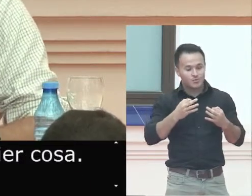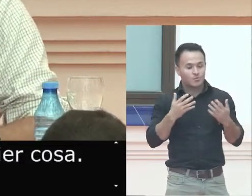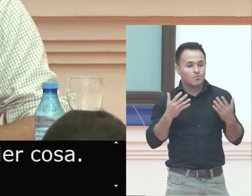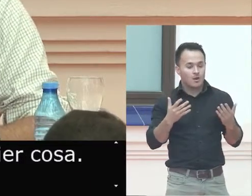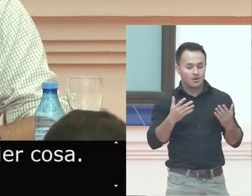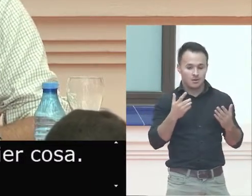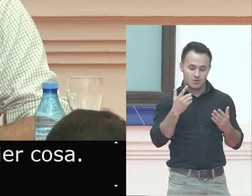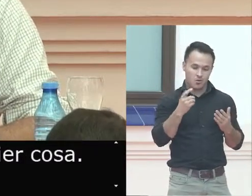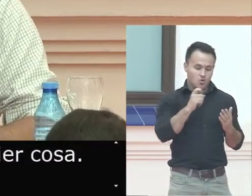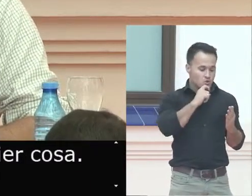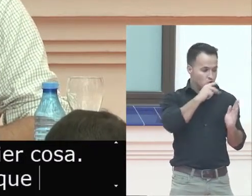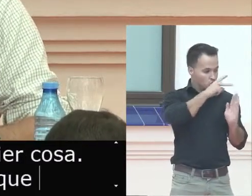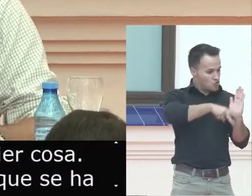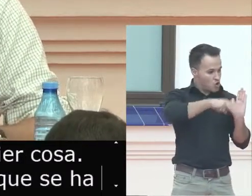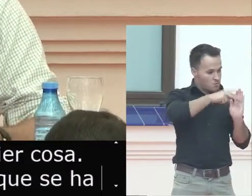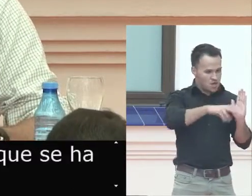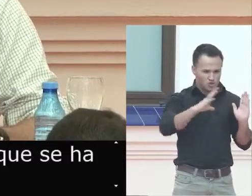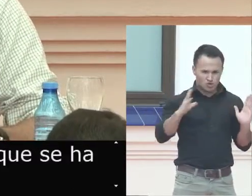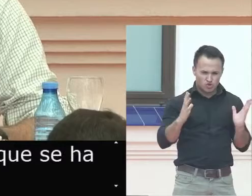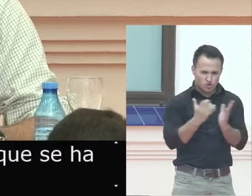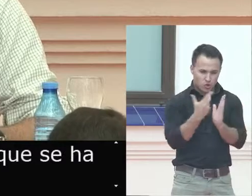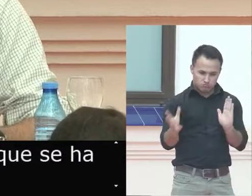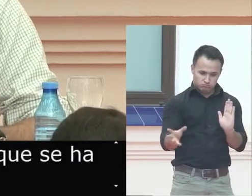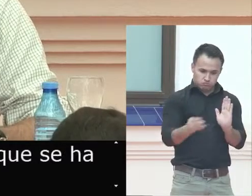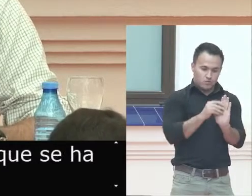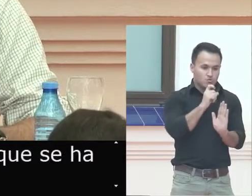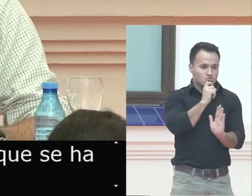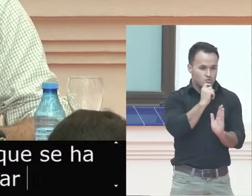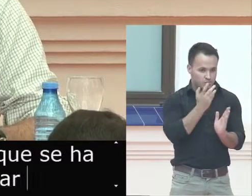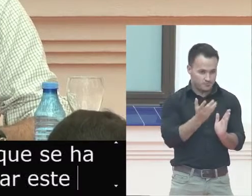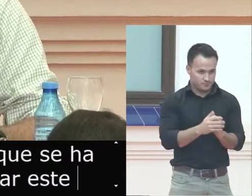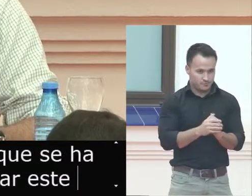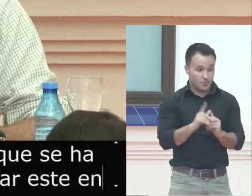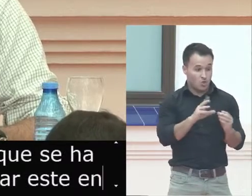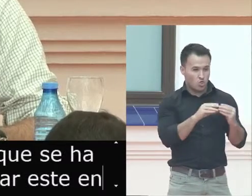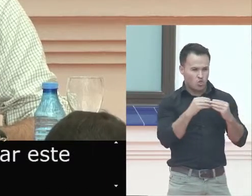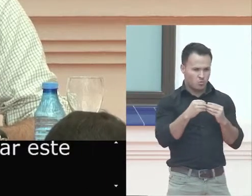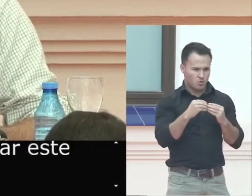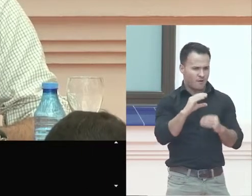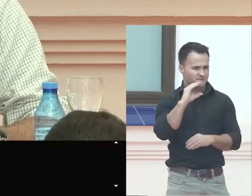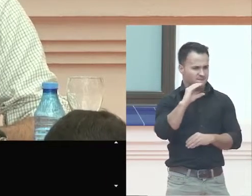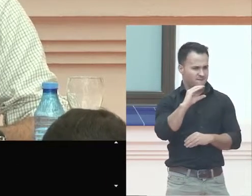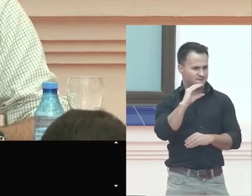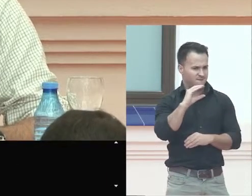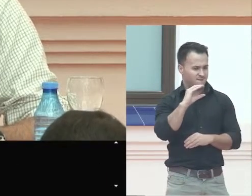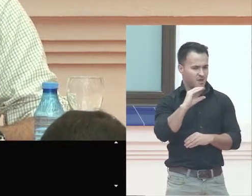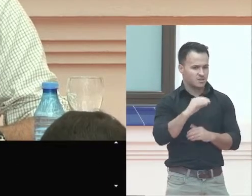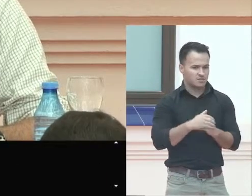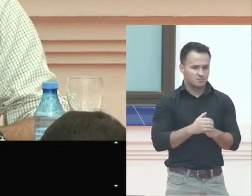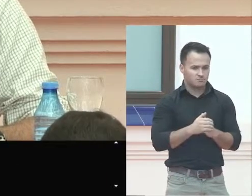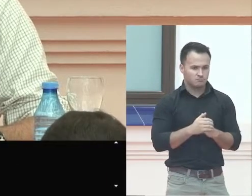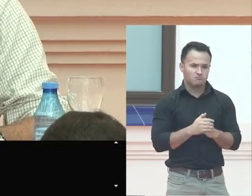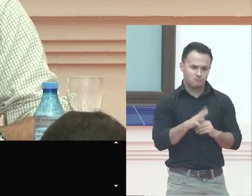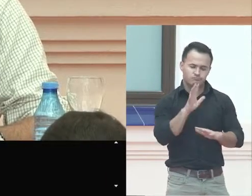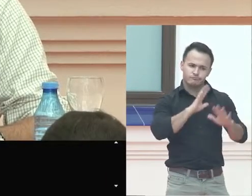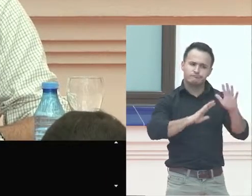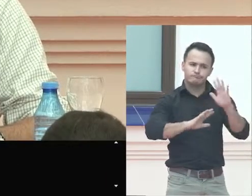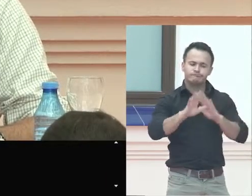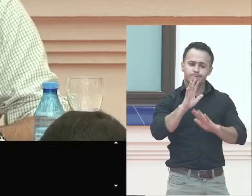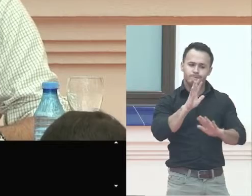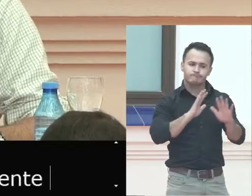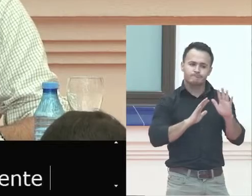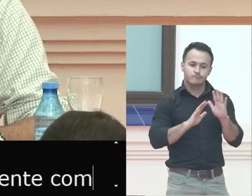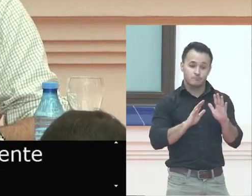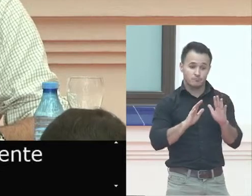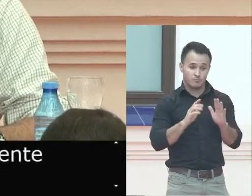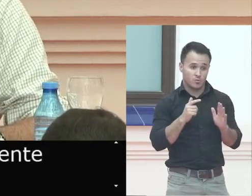ese enfoque. Es un documento grande y relativamente complejo. Tengo